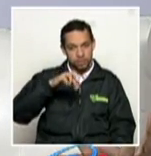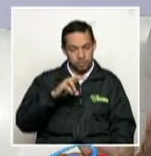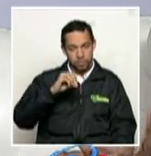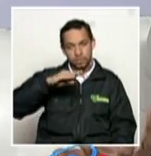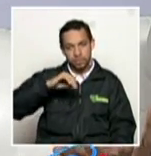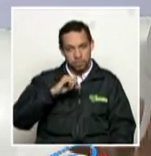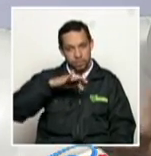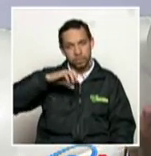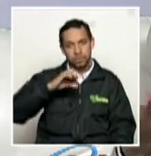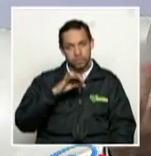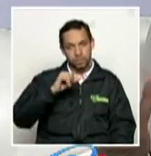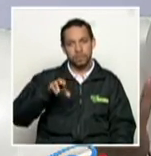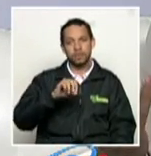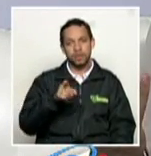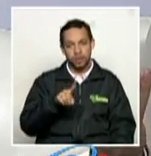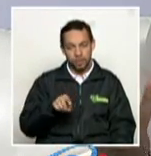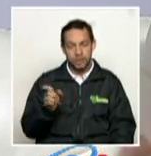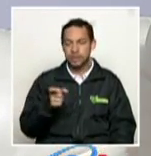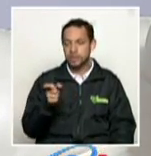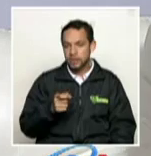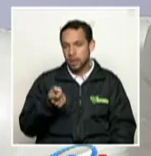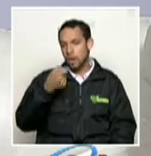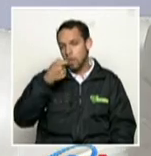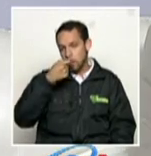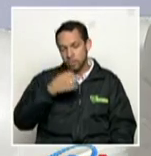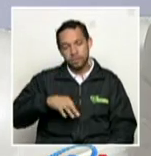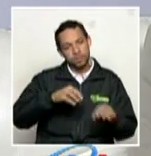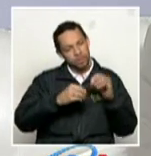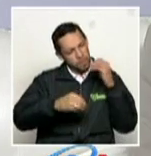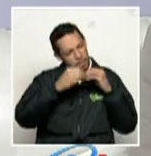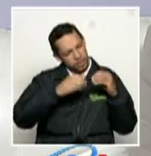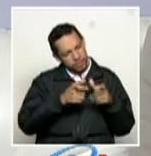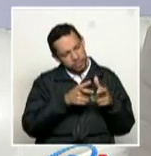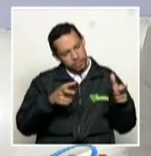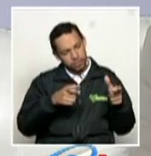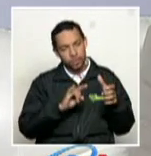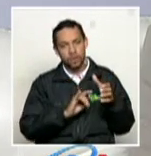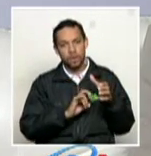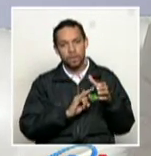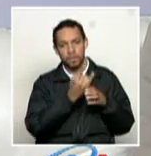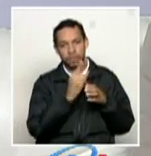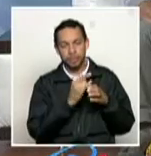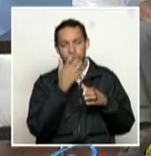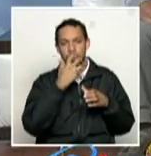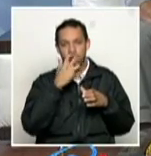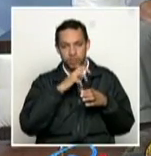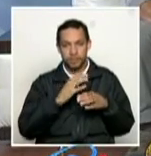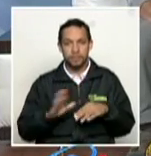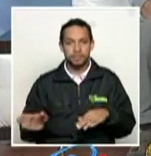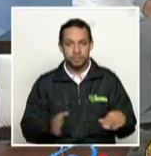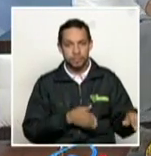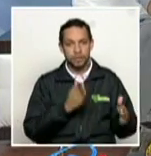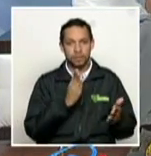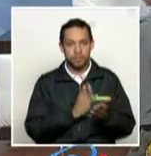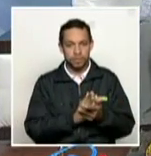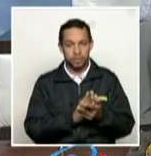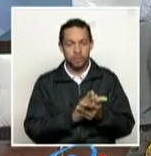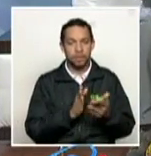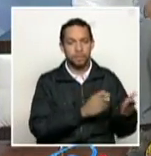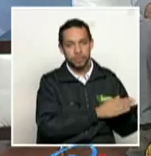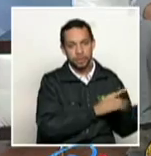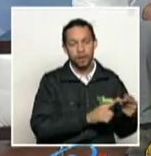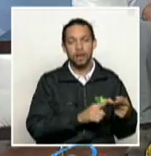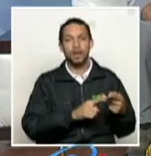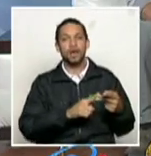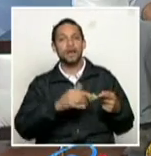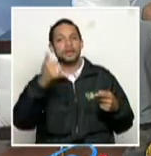dieta, porque es importantísimo la dieta en esta niña, y ya. Bueno, vamos a otra parte del país, a